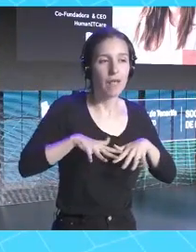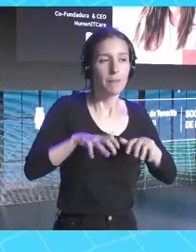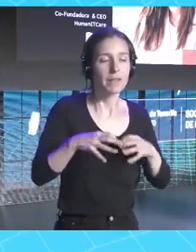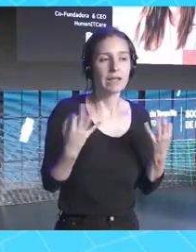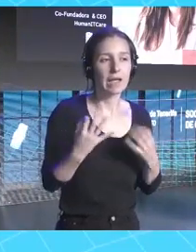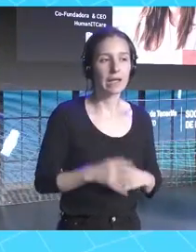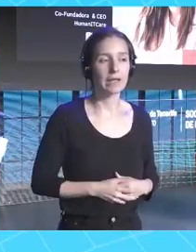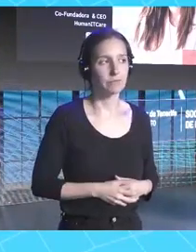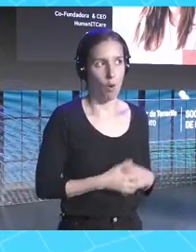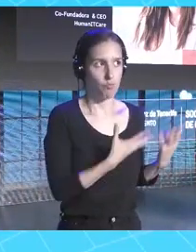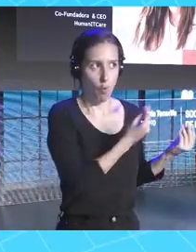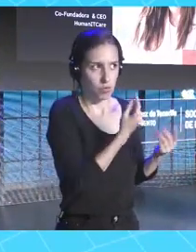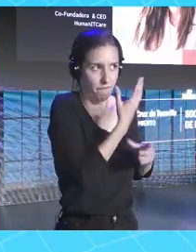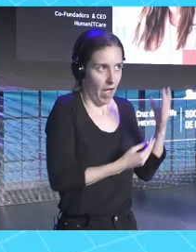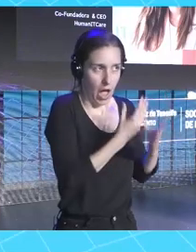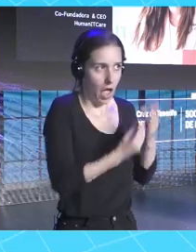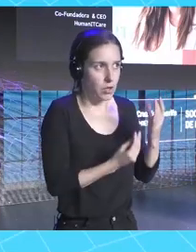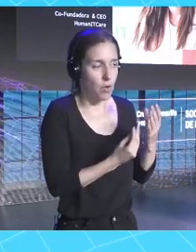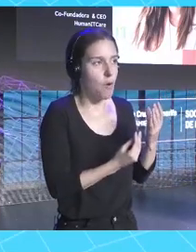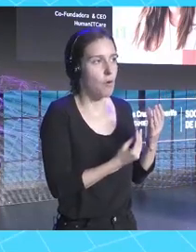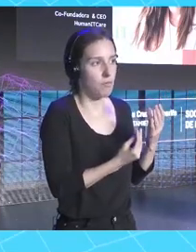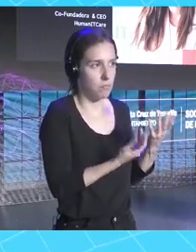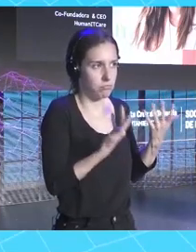si me tuviera que quedar con uno